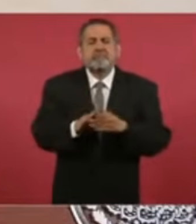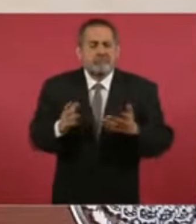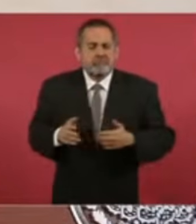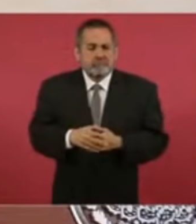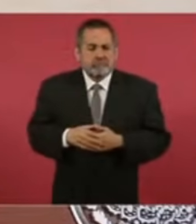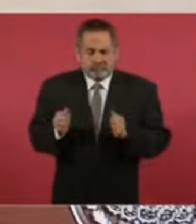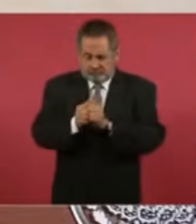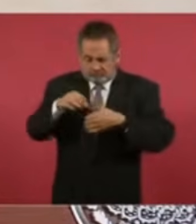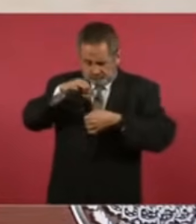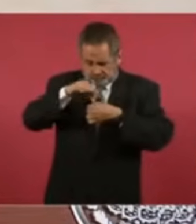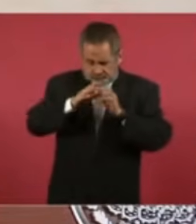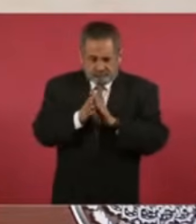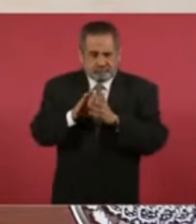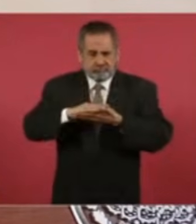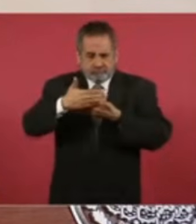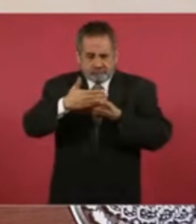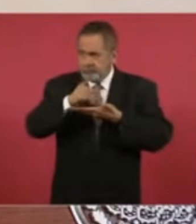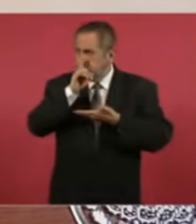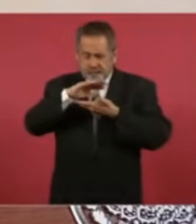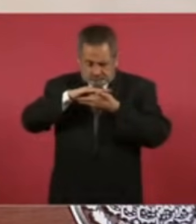con voto libre